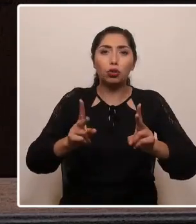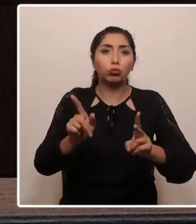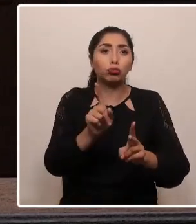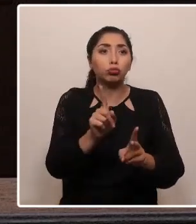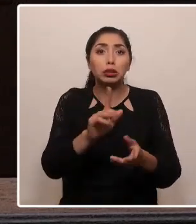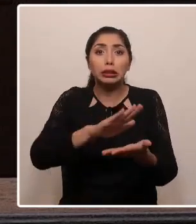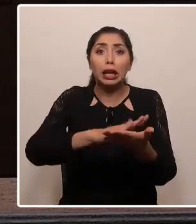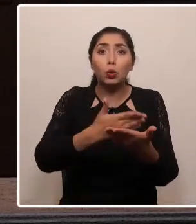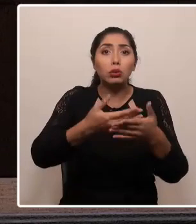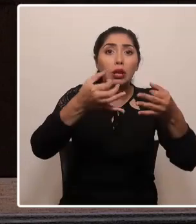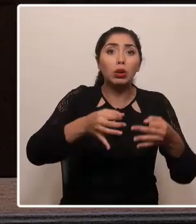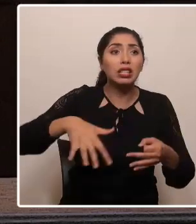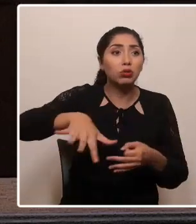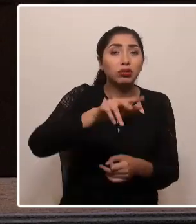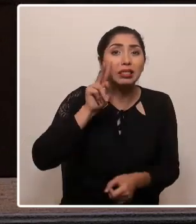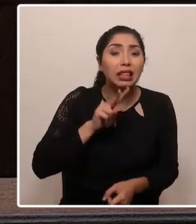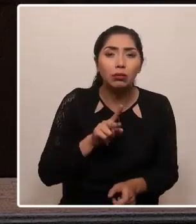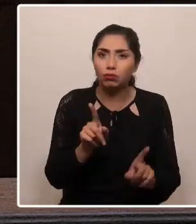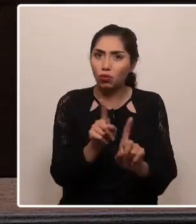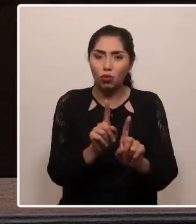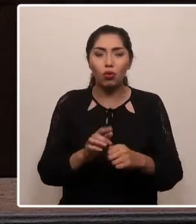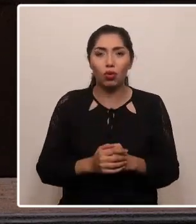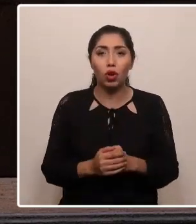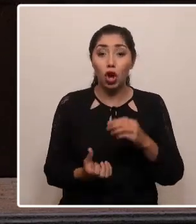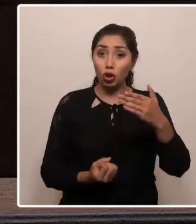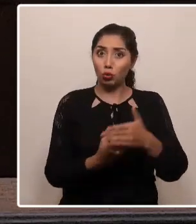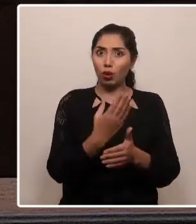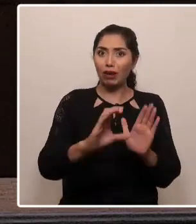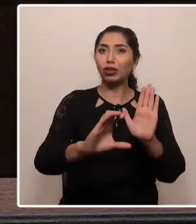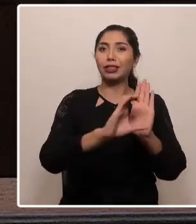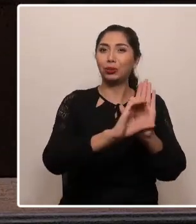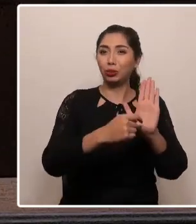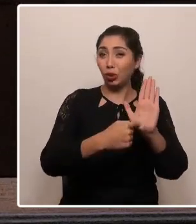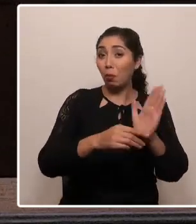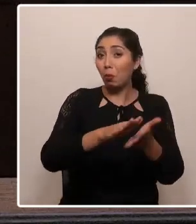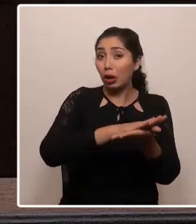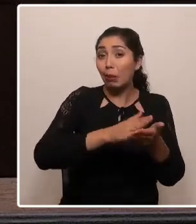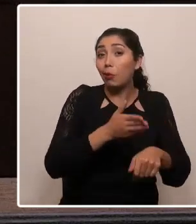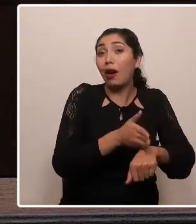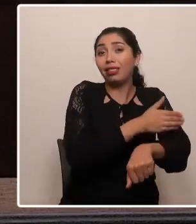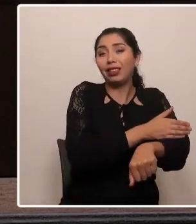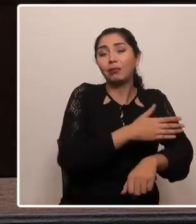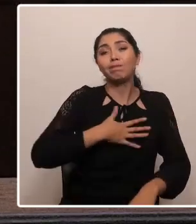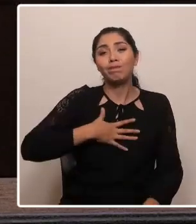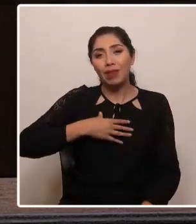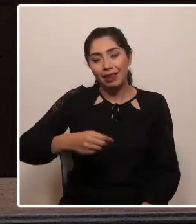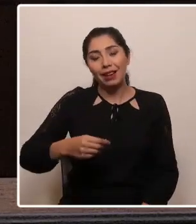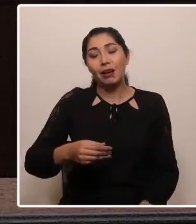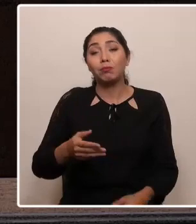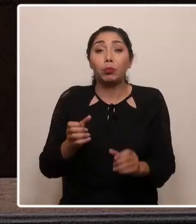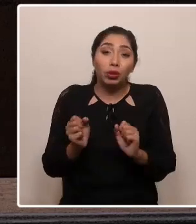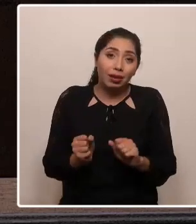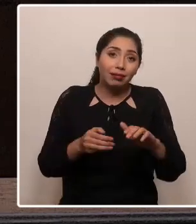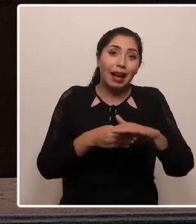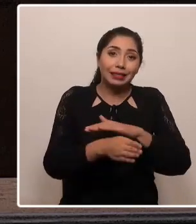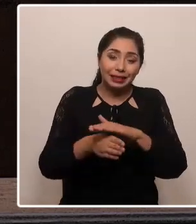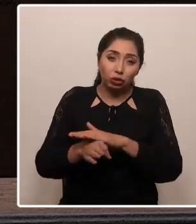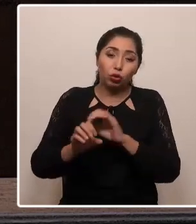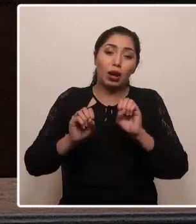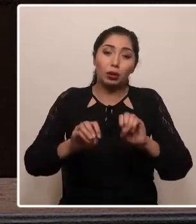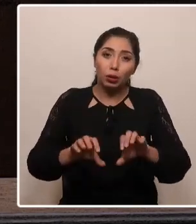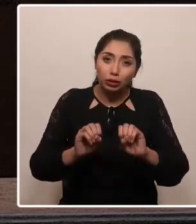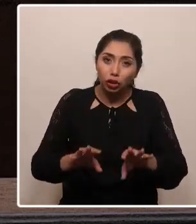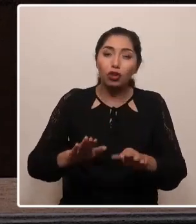salud y seguridad social. Con una nueva constitución, mi hija hubiese tenido acceso a la salud, rehabilitación, educación y una